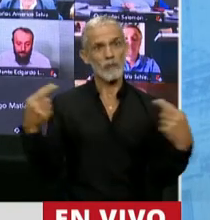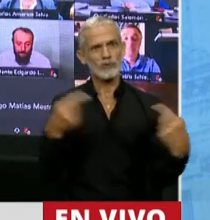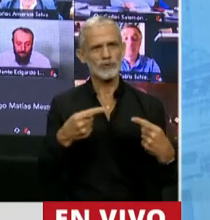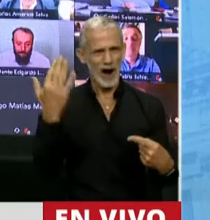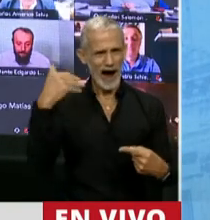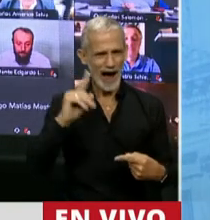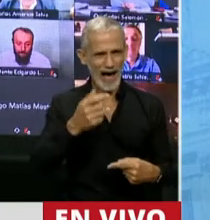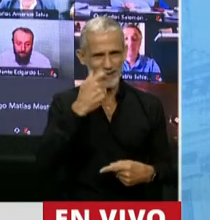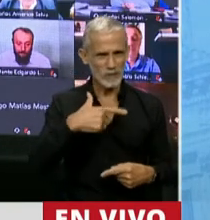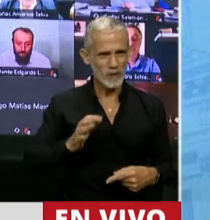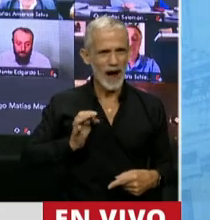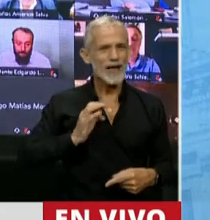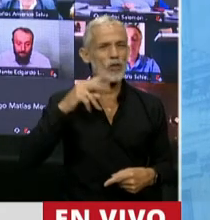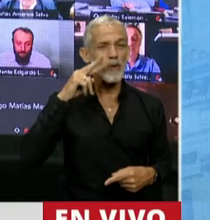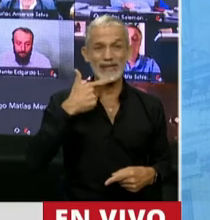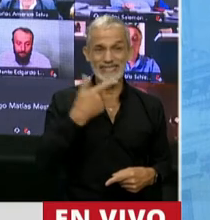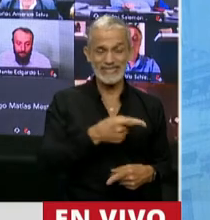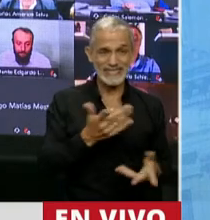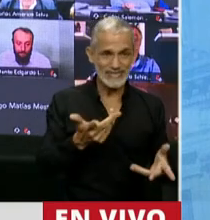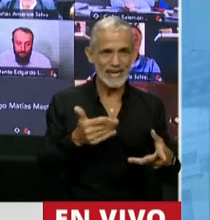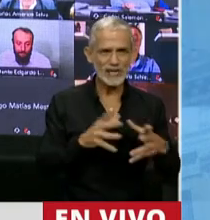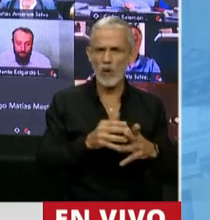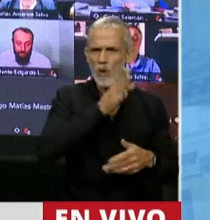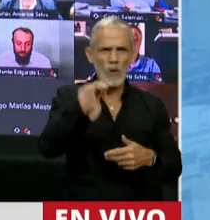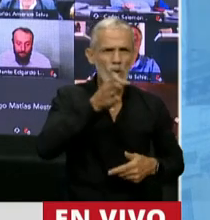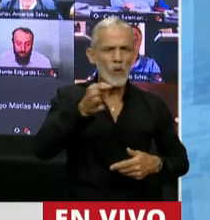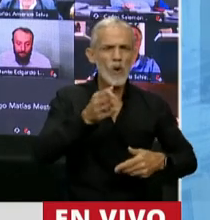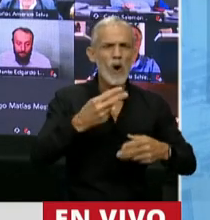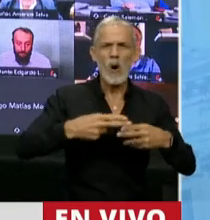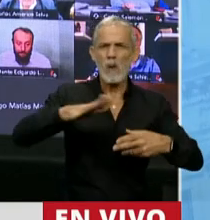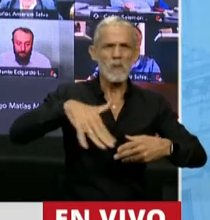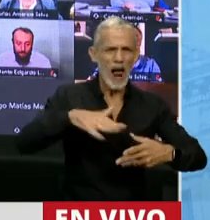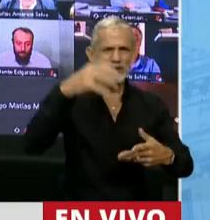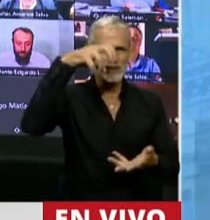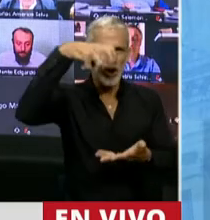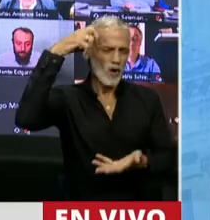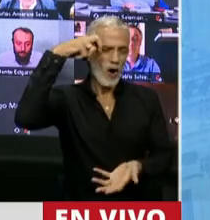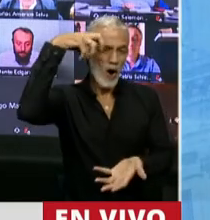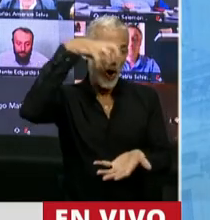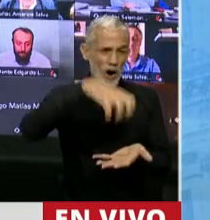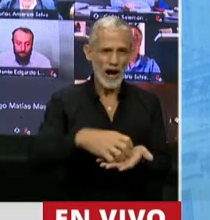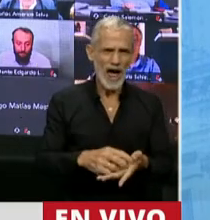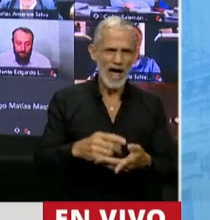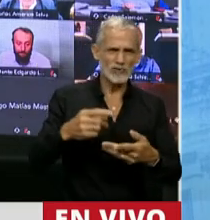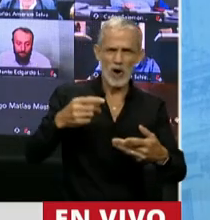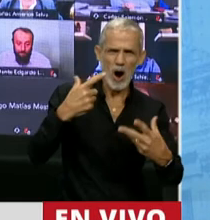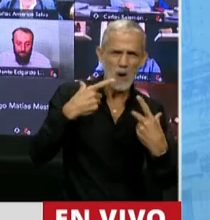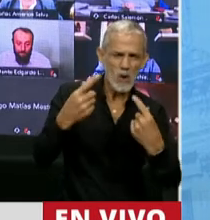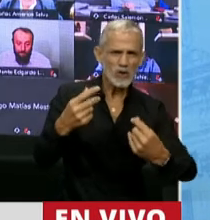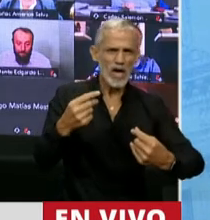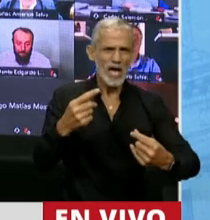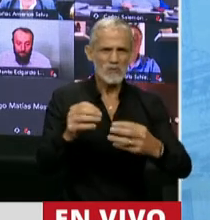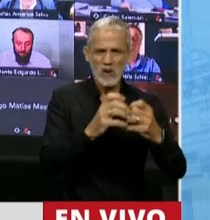ese momento, en el 2017, que concurrieron a las plazas de los dos congresos, que impidieron que se